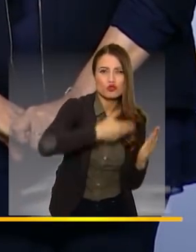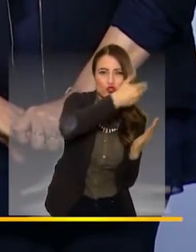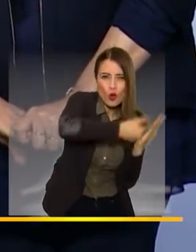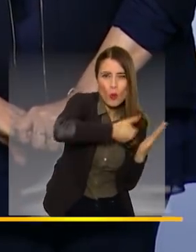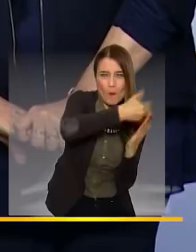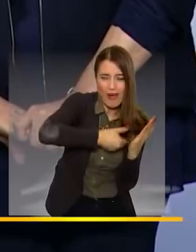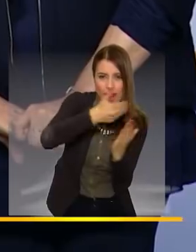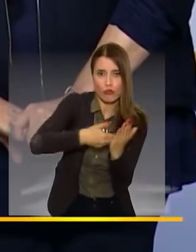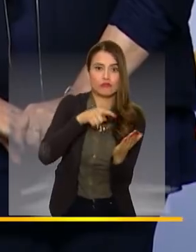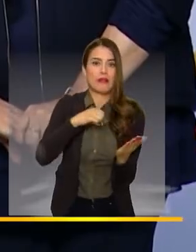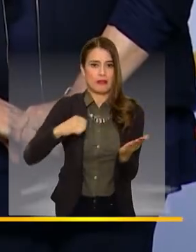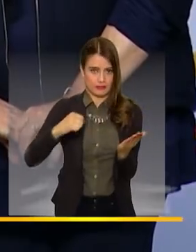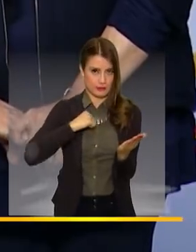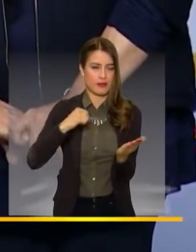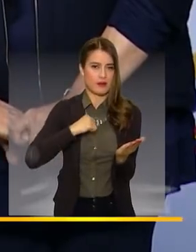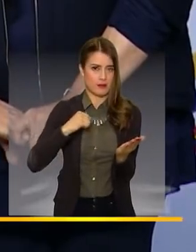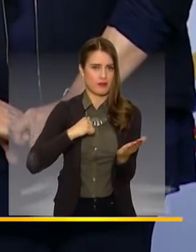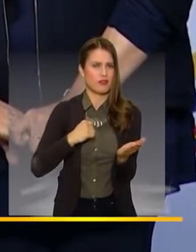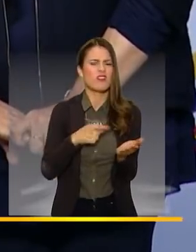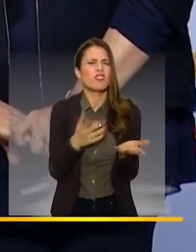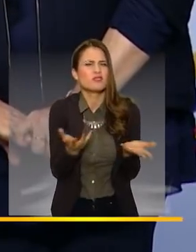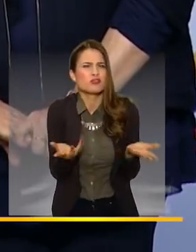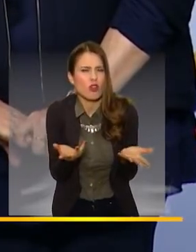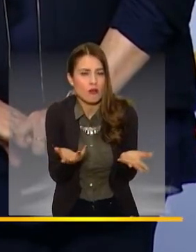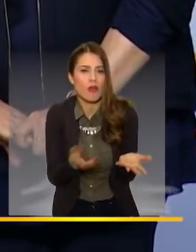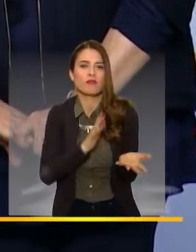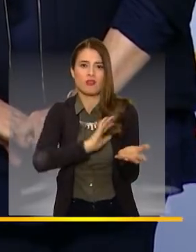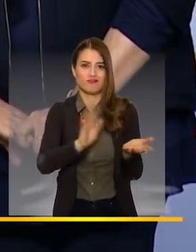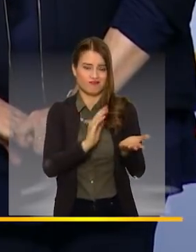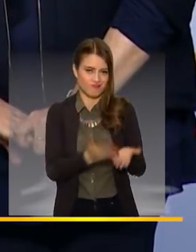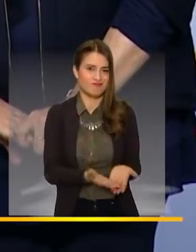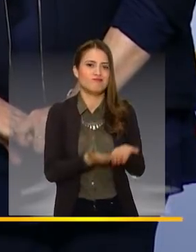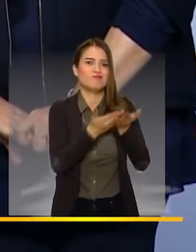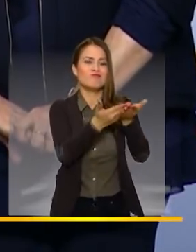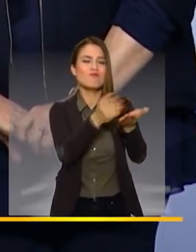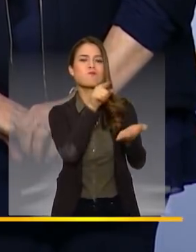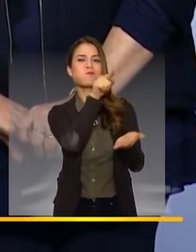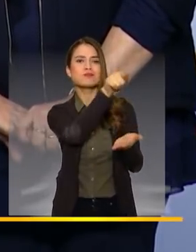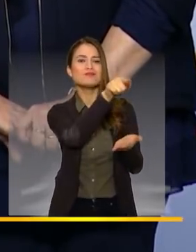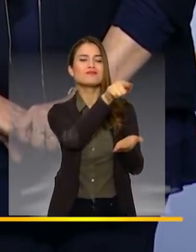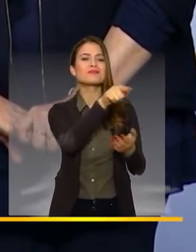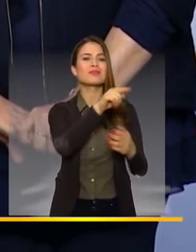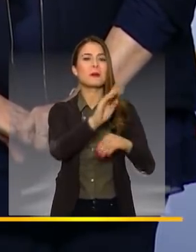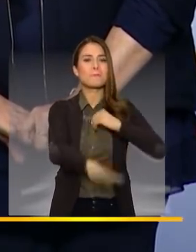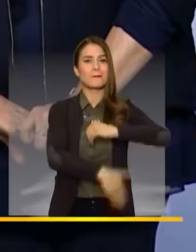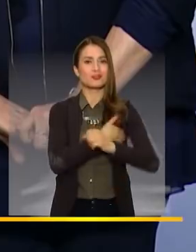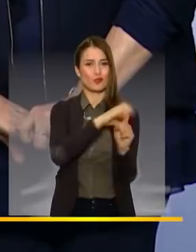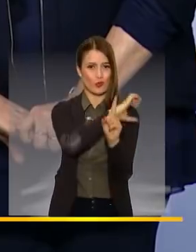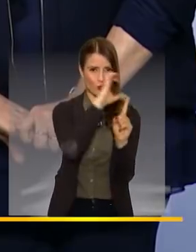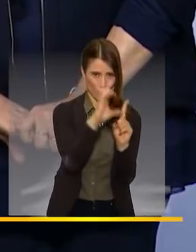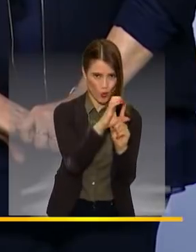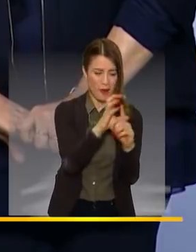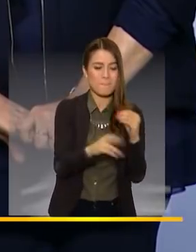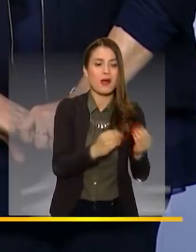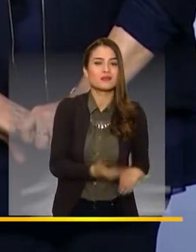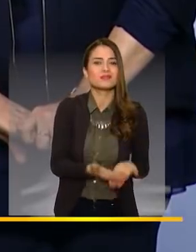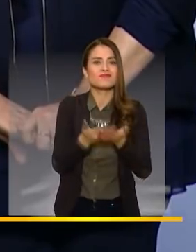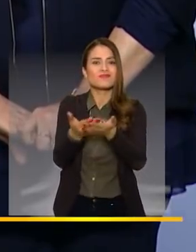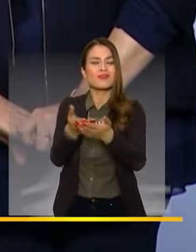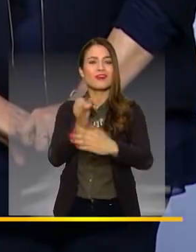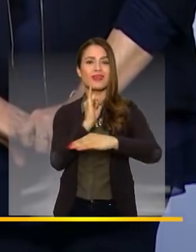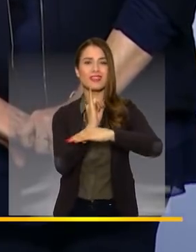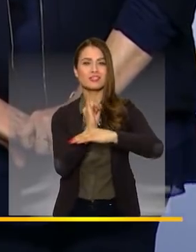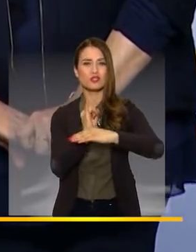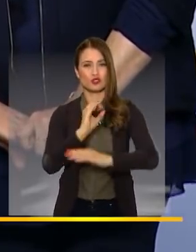del esfuerzo y el conocimiento adquirido hoy están en manos del Ministerio de Cultura y